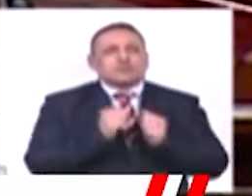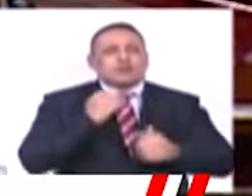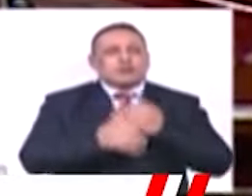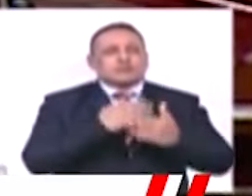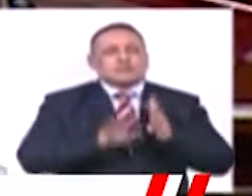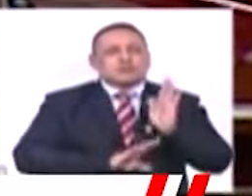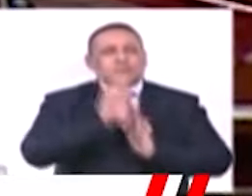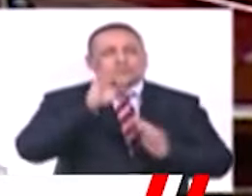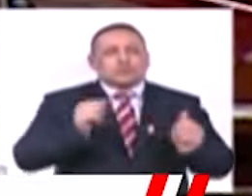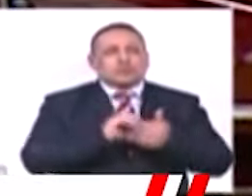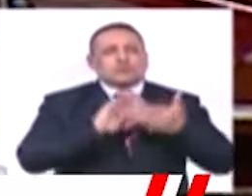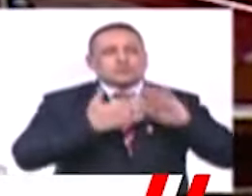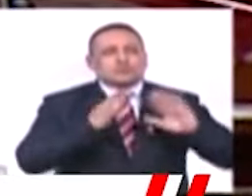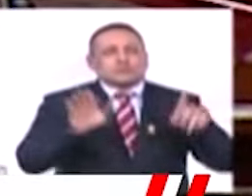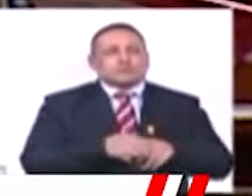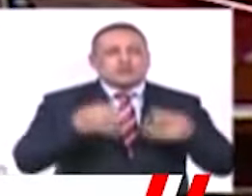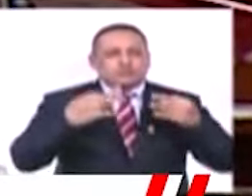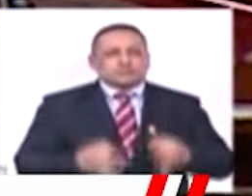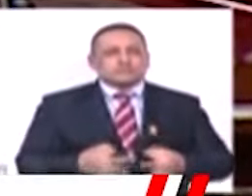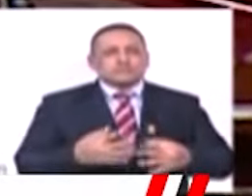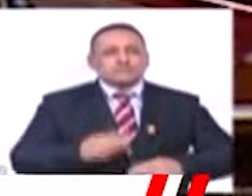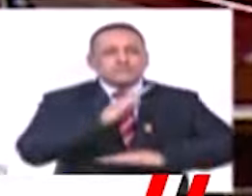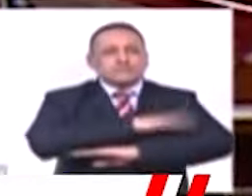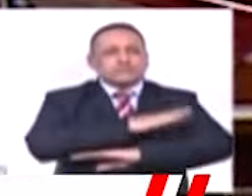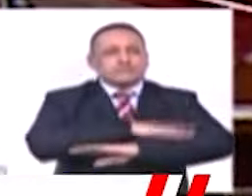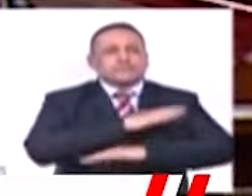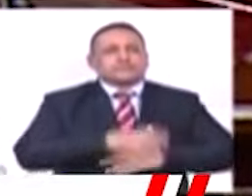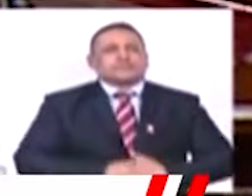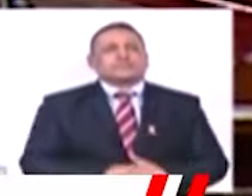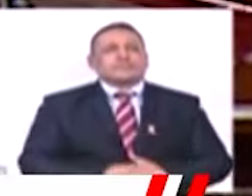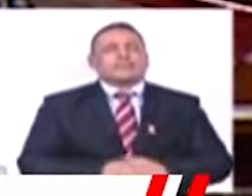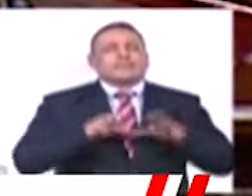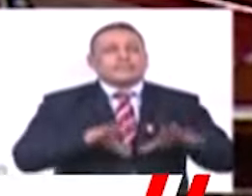construir una sociedad más justa y solidaria.